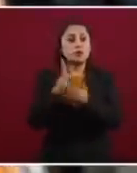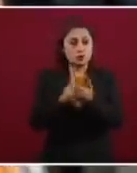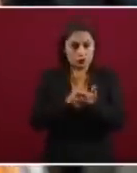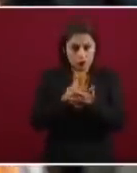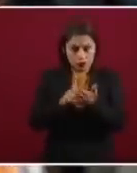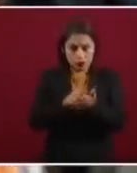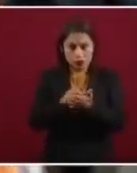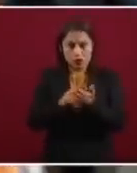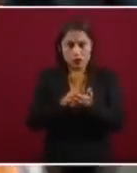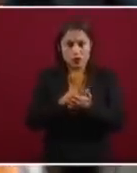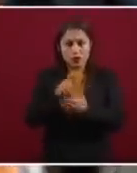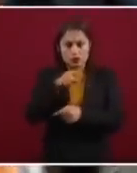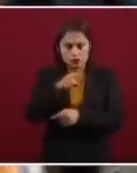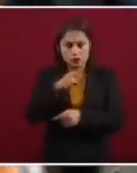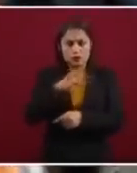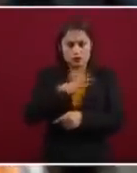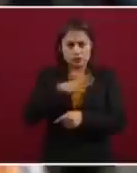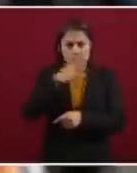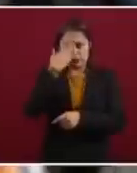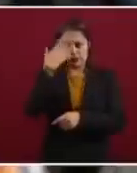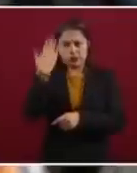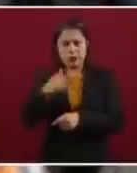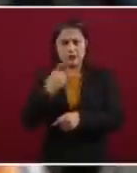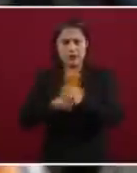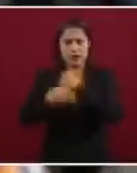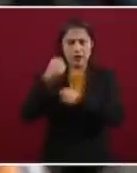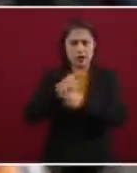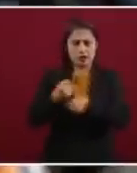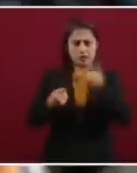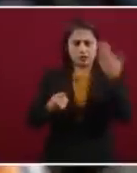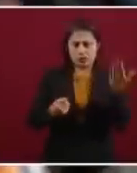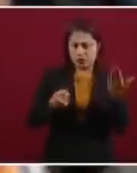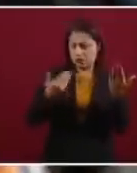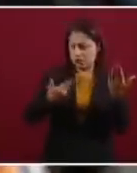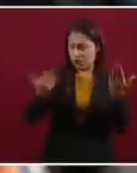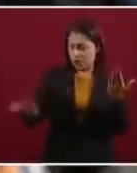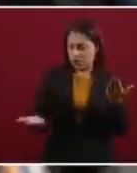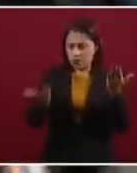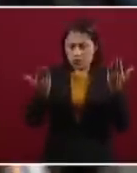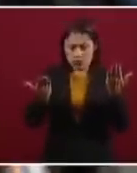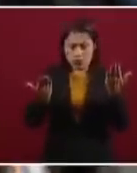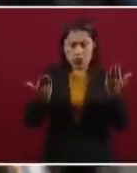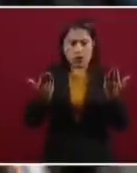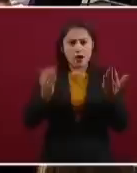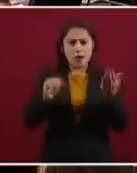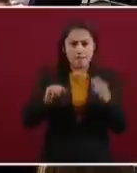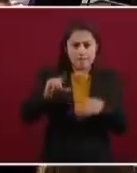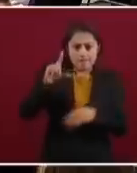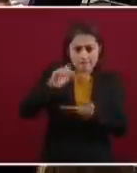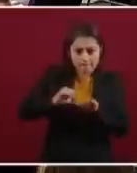comparativo del año anterior y en lo que va de esta administración se ha reducido y ahorita si me lo permite le hago otra pregunta gracias